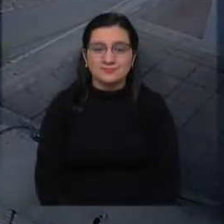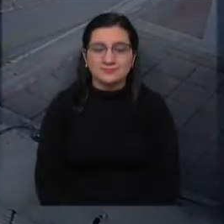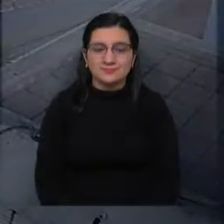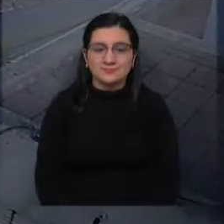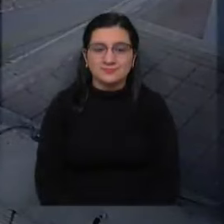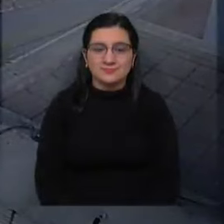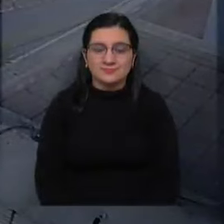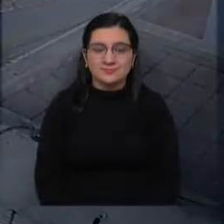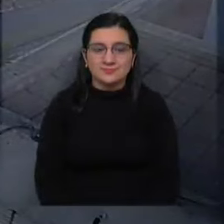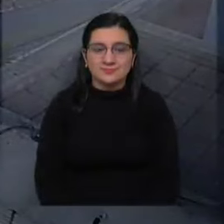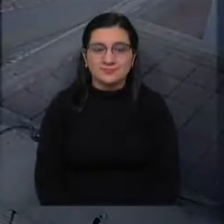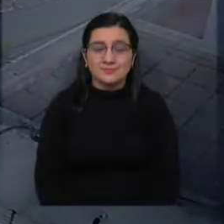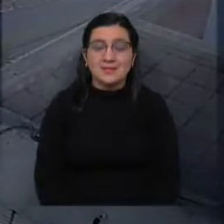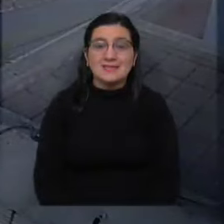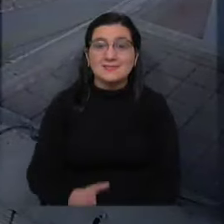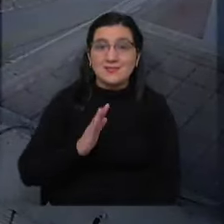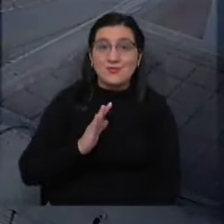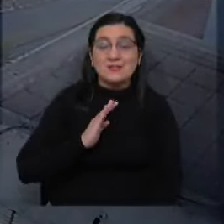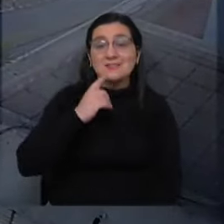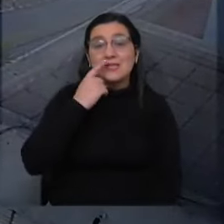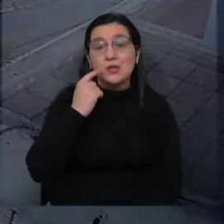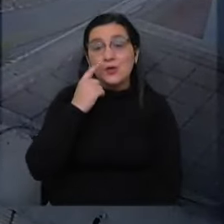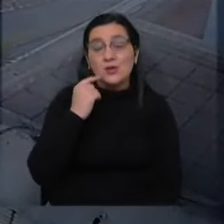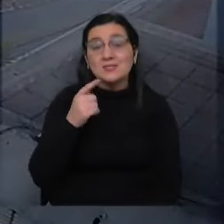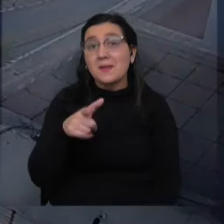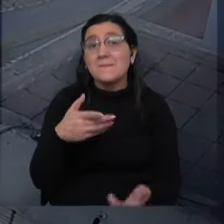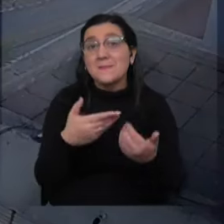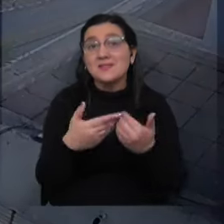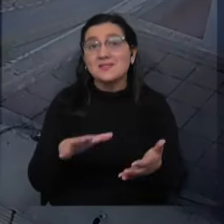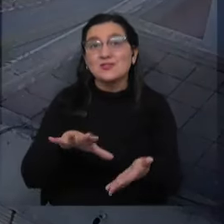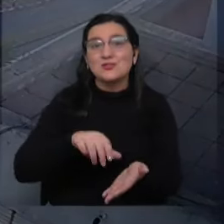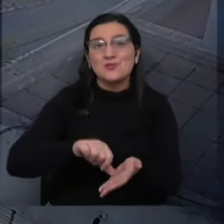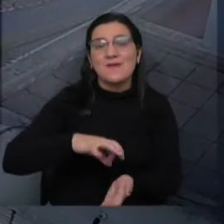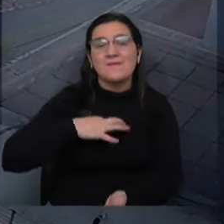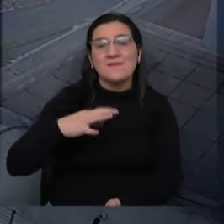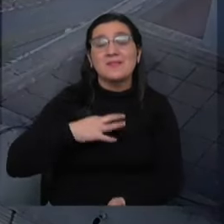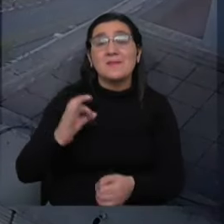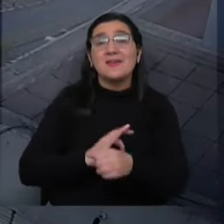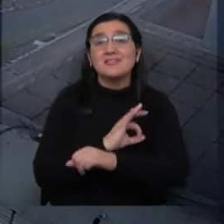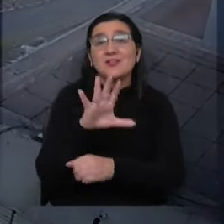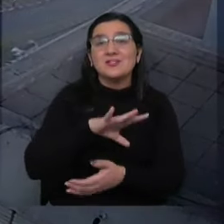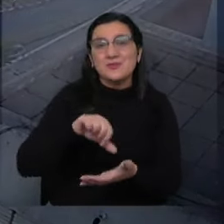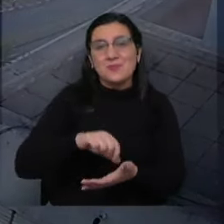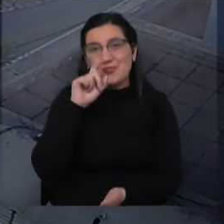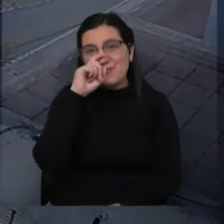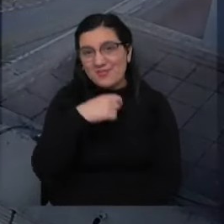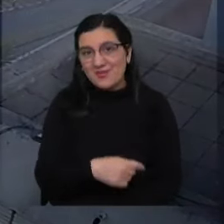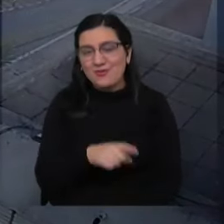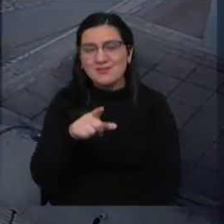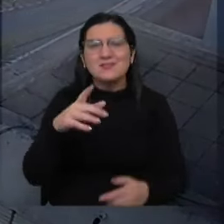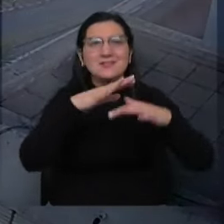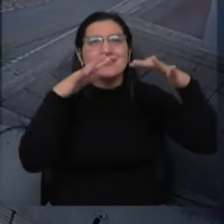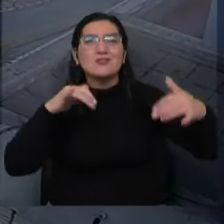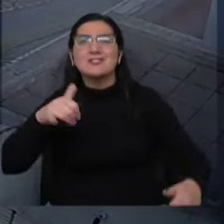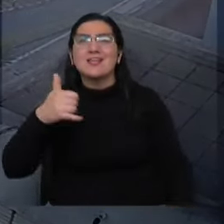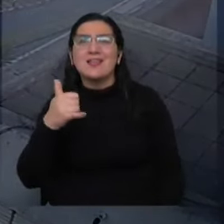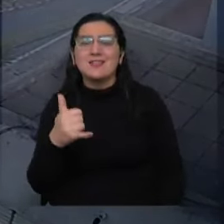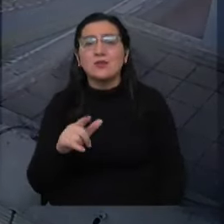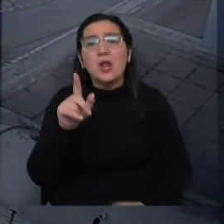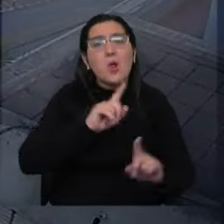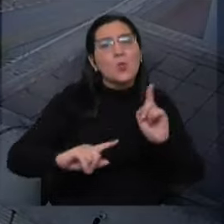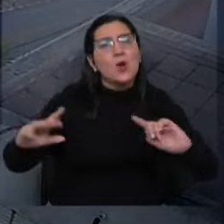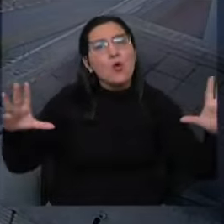Opa sí señoras y señores esto significa que está arrancando ciudad viva y que así está amaneciendo la ciudad de Montevideo con ese cielo celeste con unas nubecitas